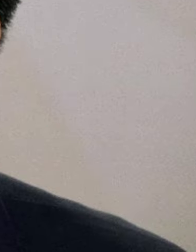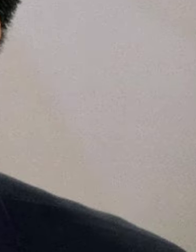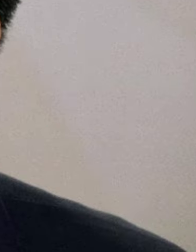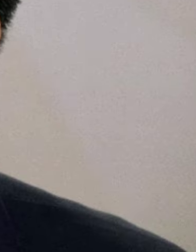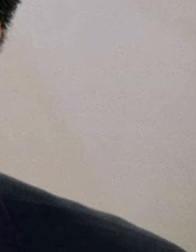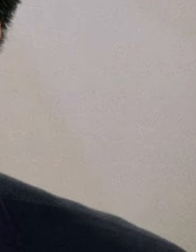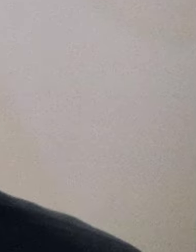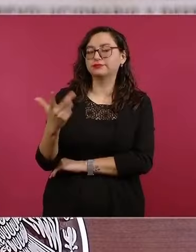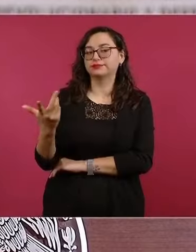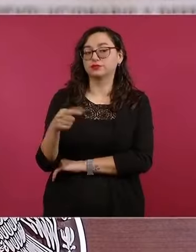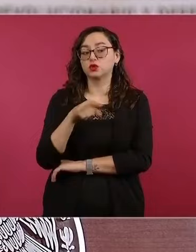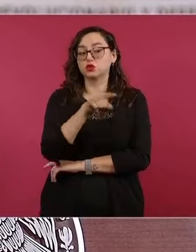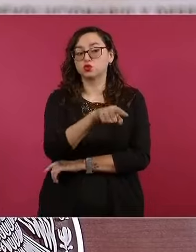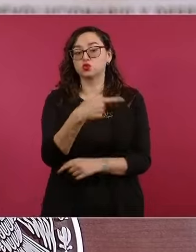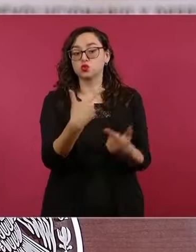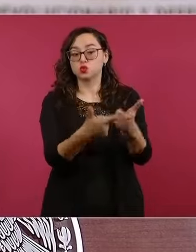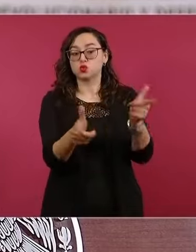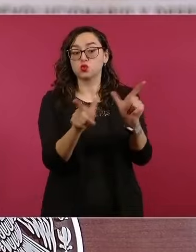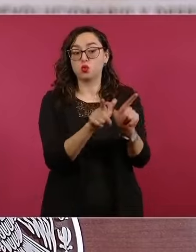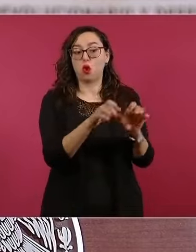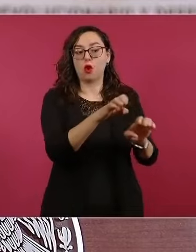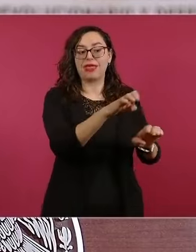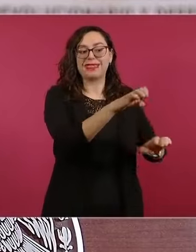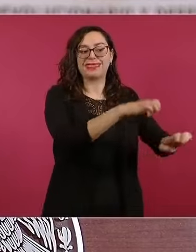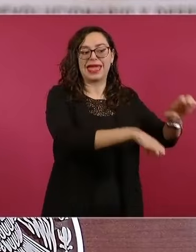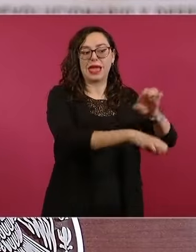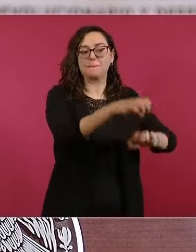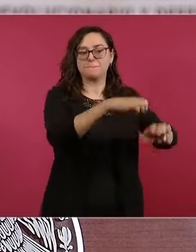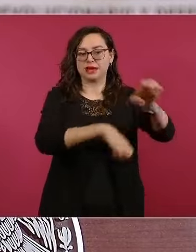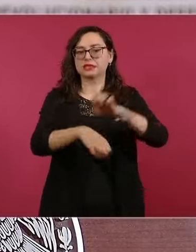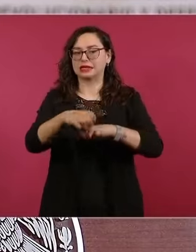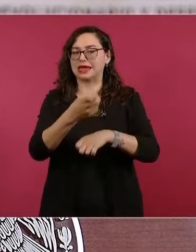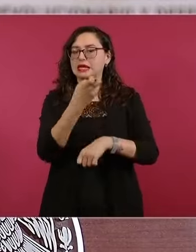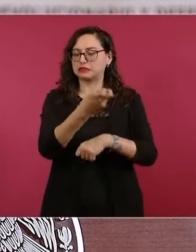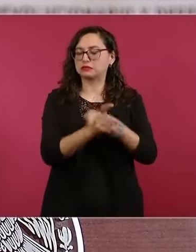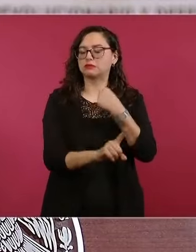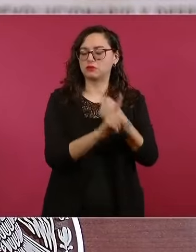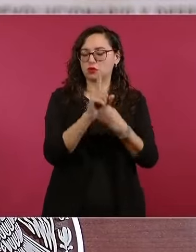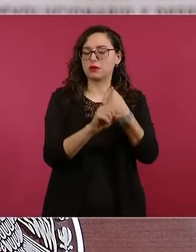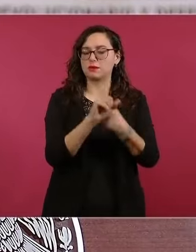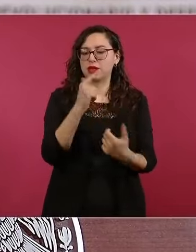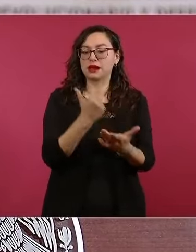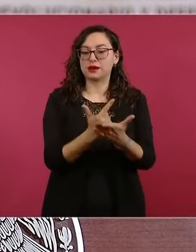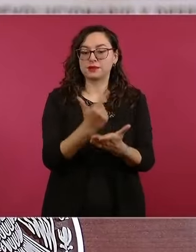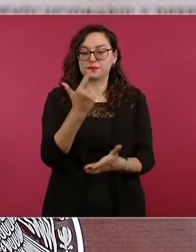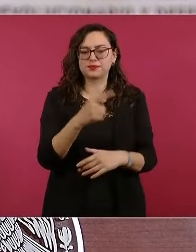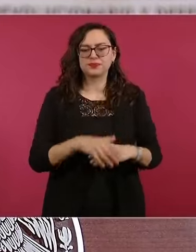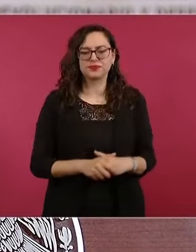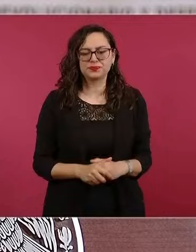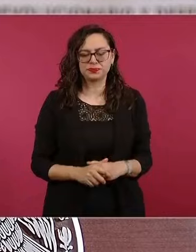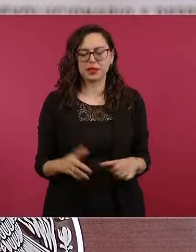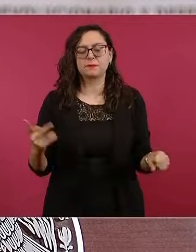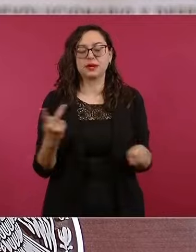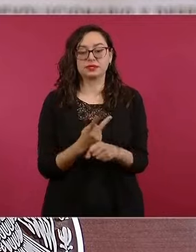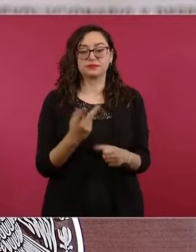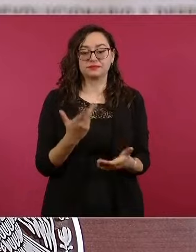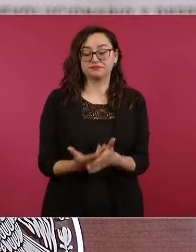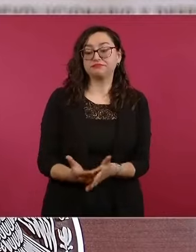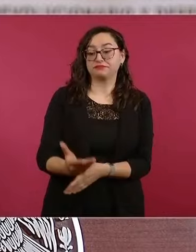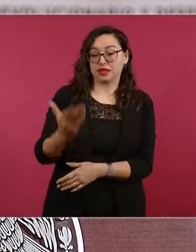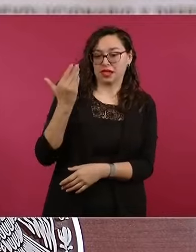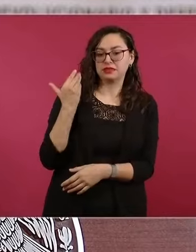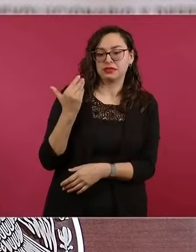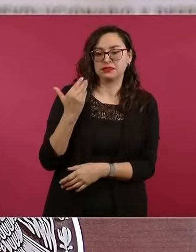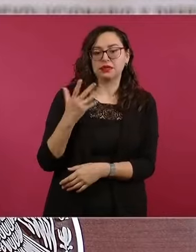los adeudos de este grupo. La consolidación fiscal, si recuerdan, otorgaba a los contribuyentes dos beneficios. El primero,